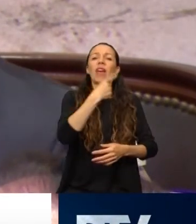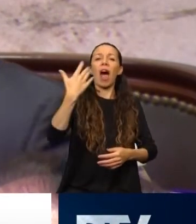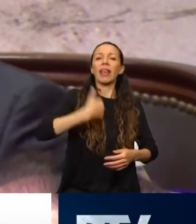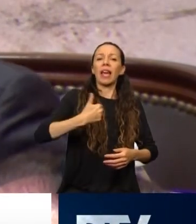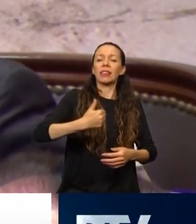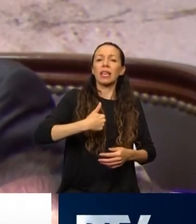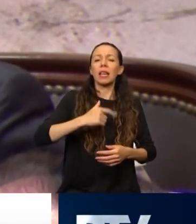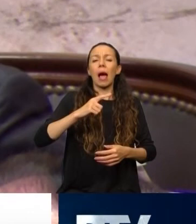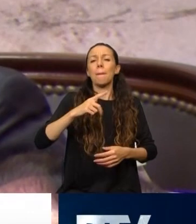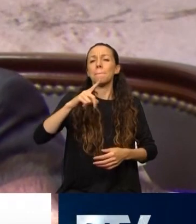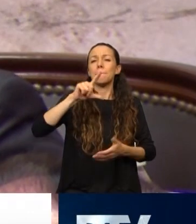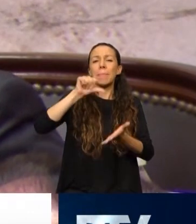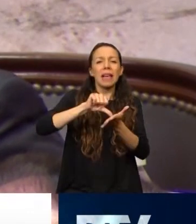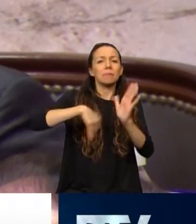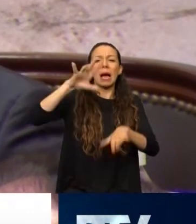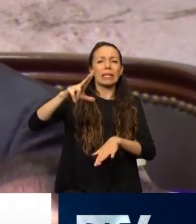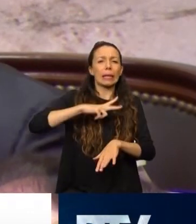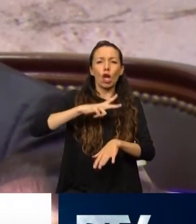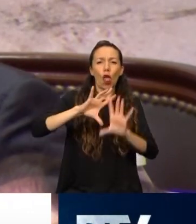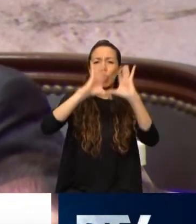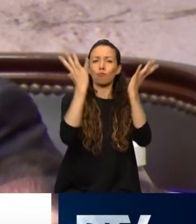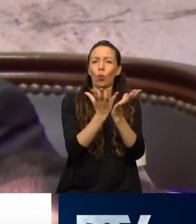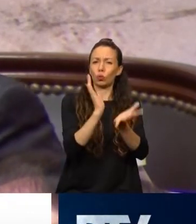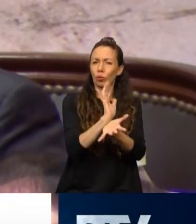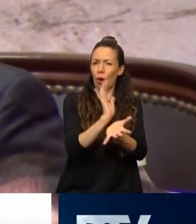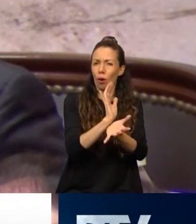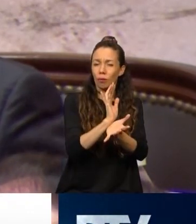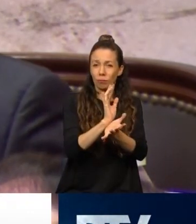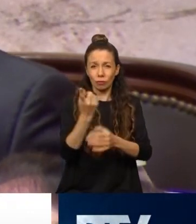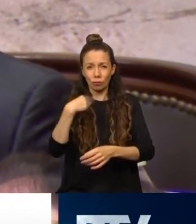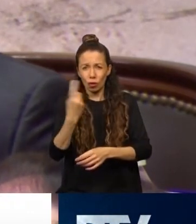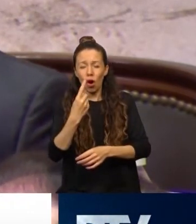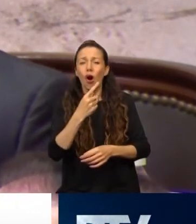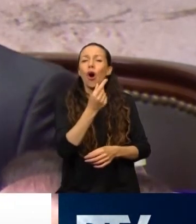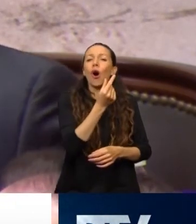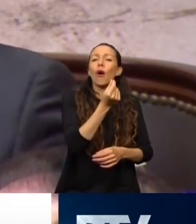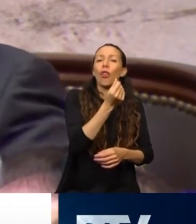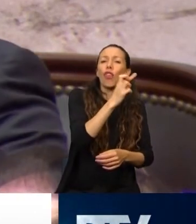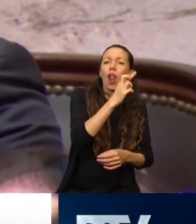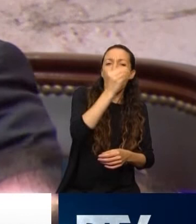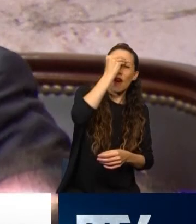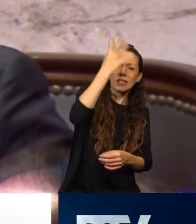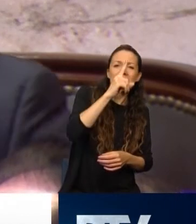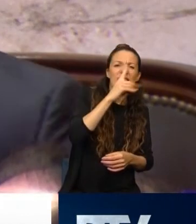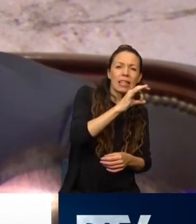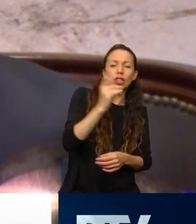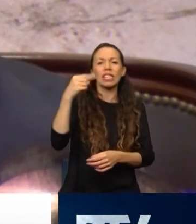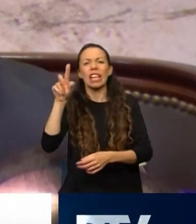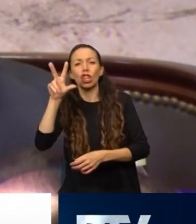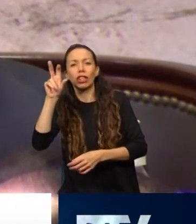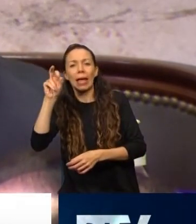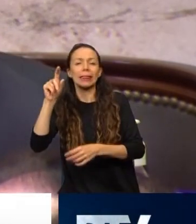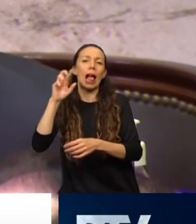70 al tipo de cambio oficial. Y somos 130 al paralelo, o sea, al que hay, no al de mentira, al de Mickey